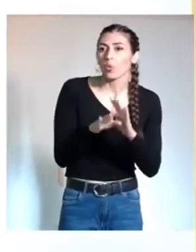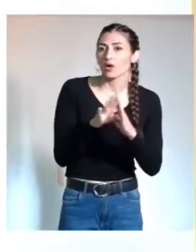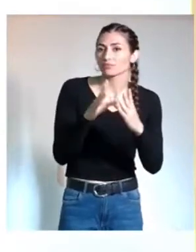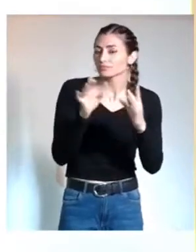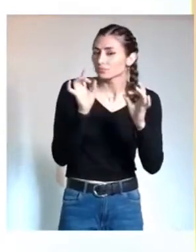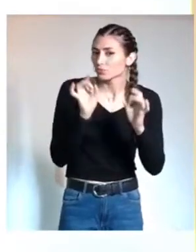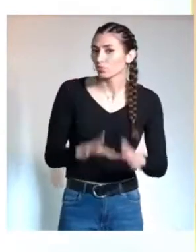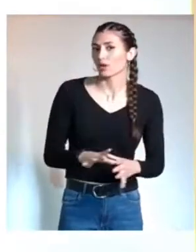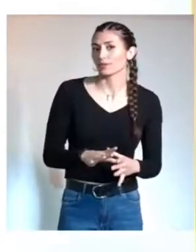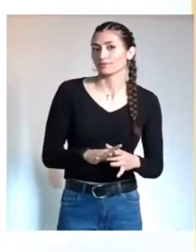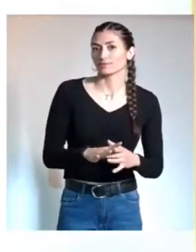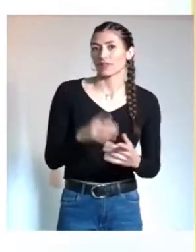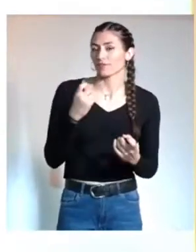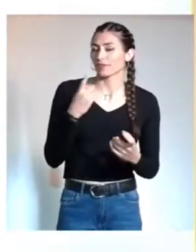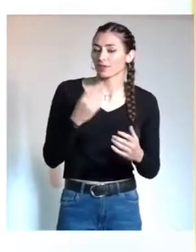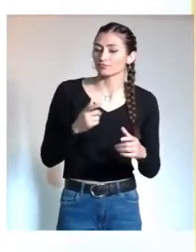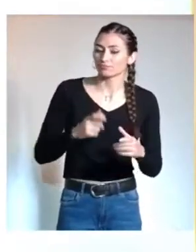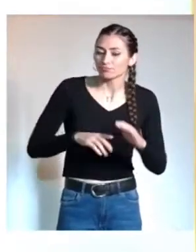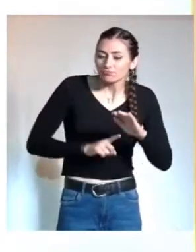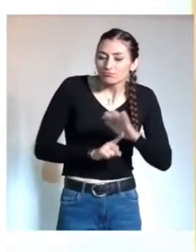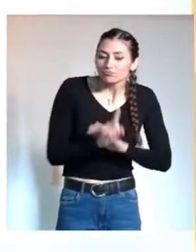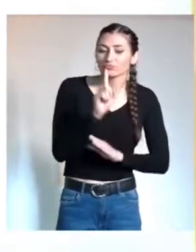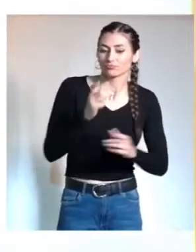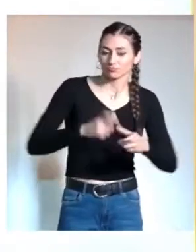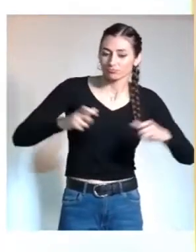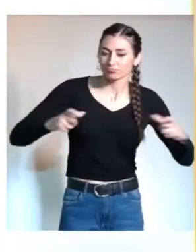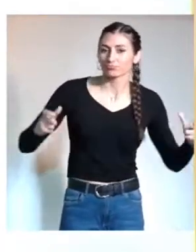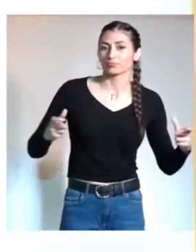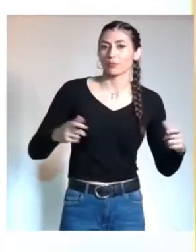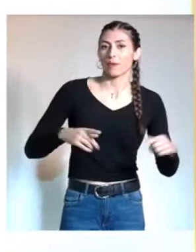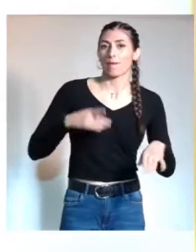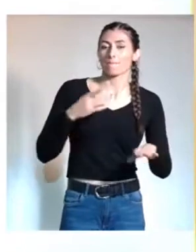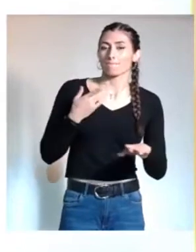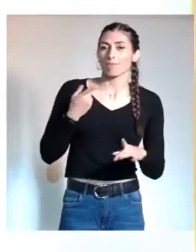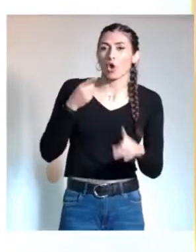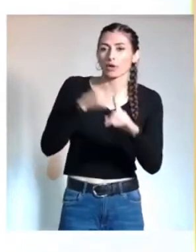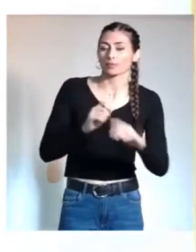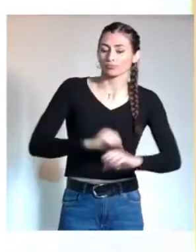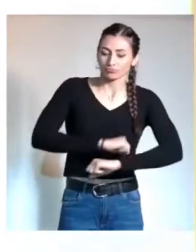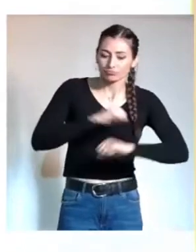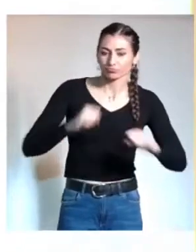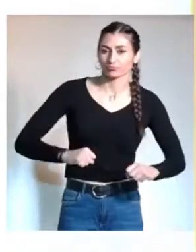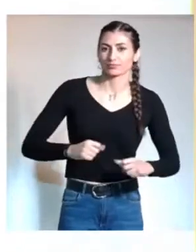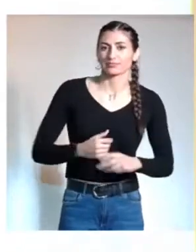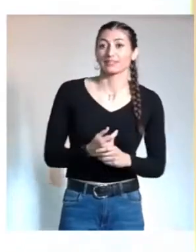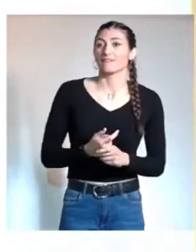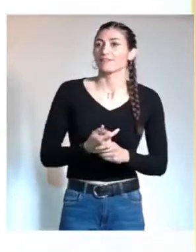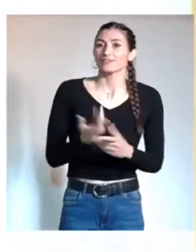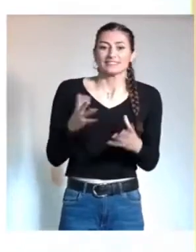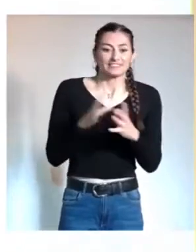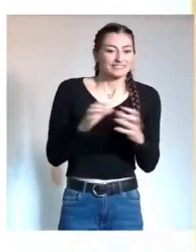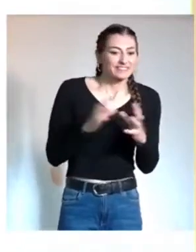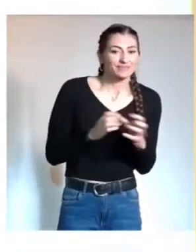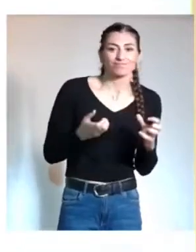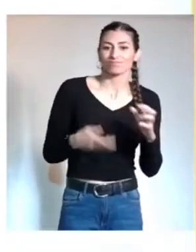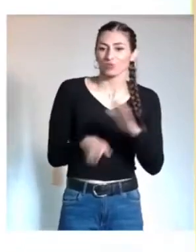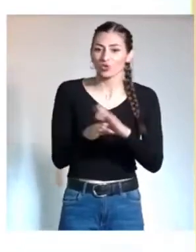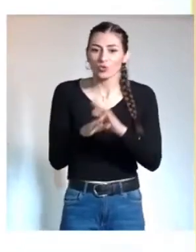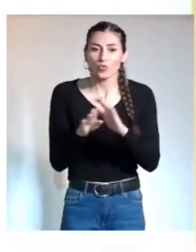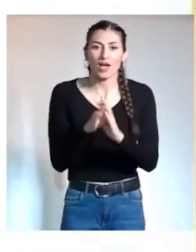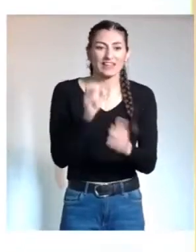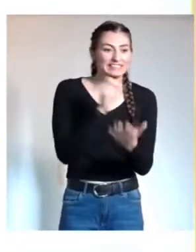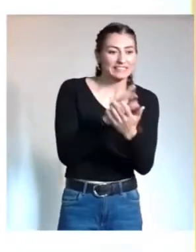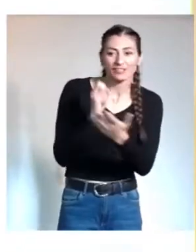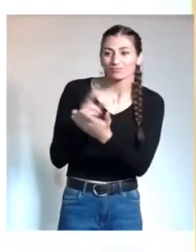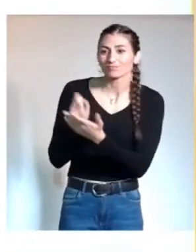que ir creciendo, ¿no? Para ser un árbol fuerte. Y nos quedamos pues, con toda la ilusión y ganas de continuar pues, con todos estos retos